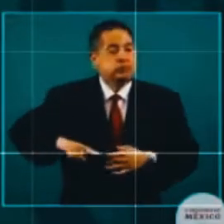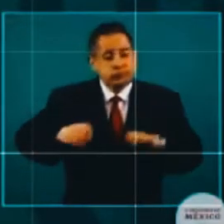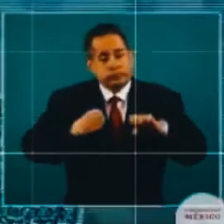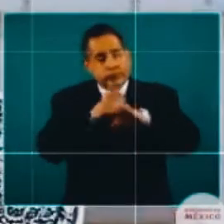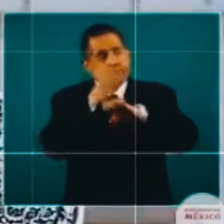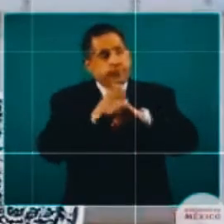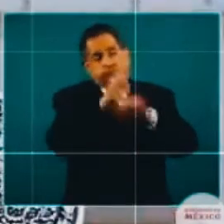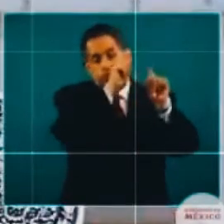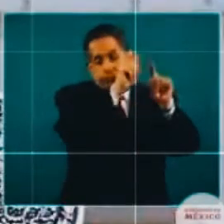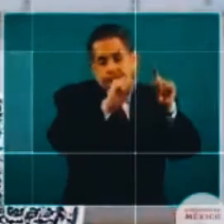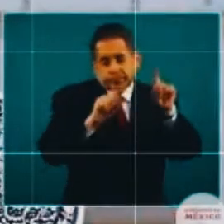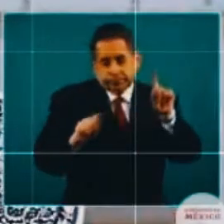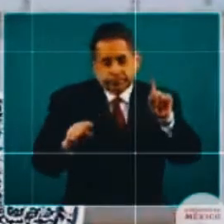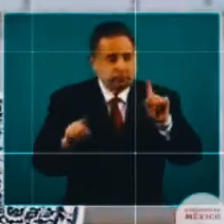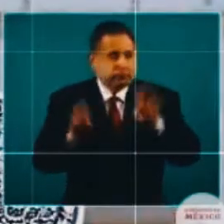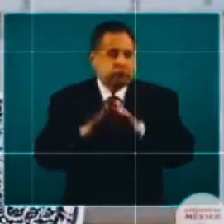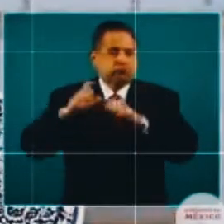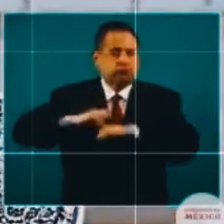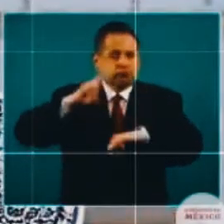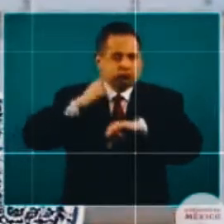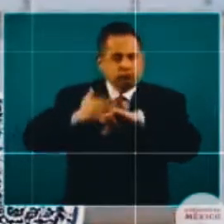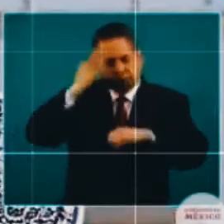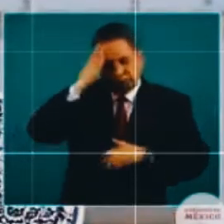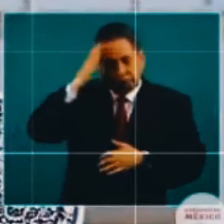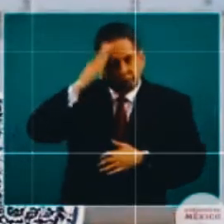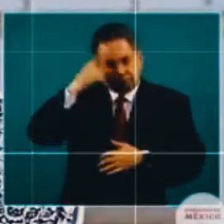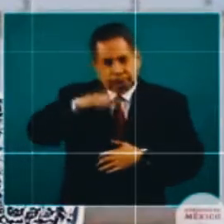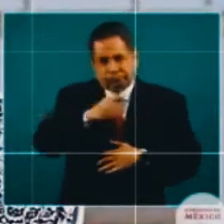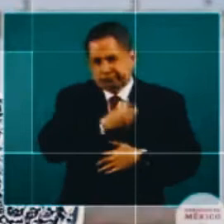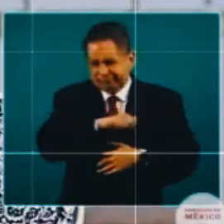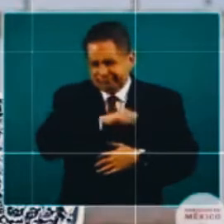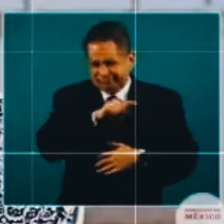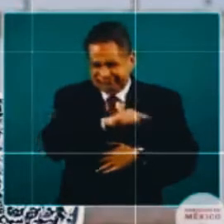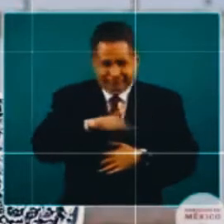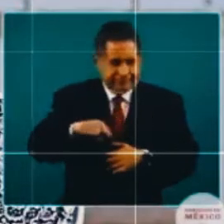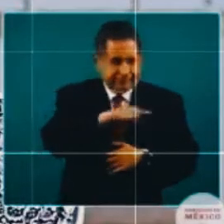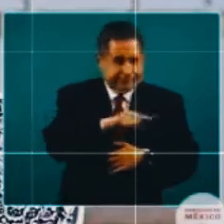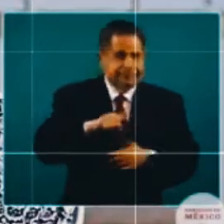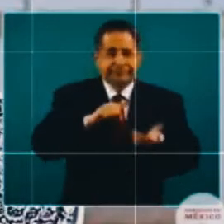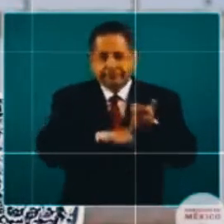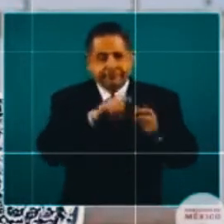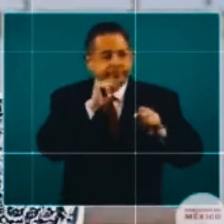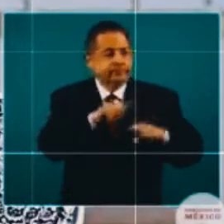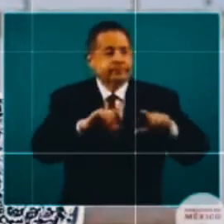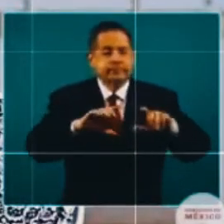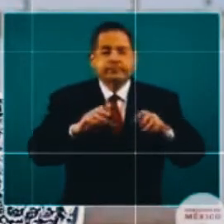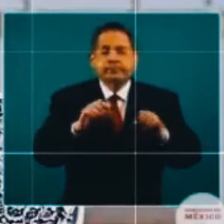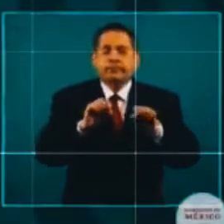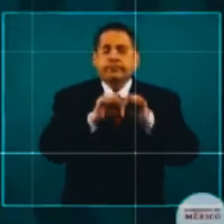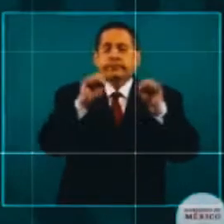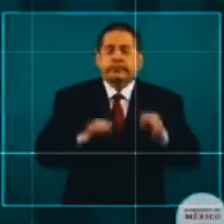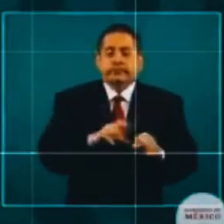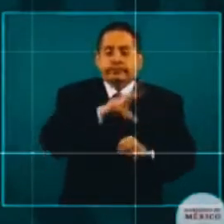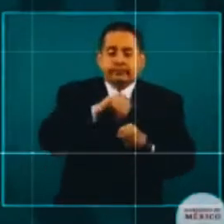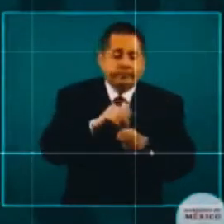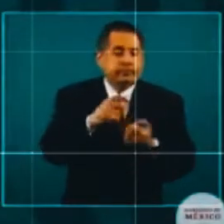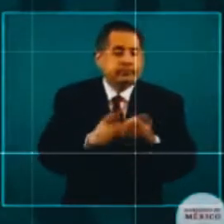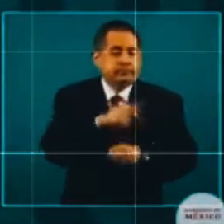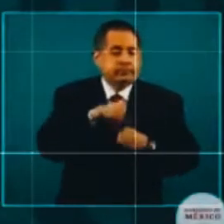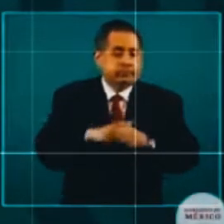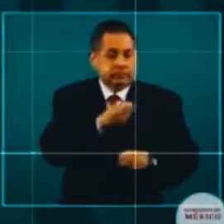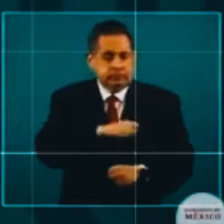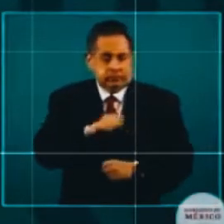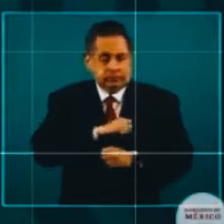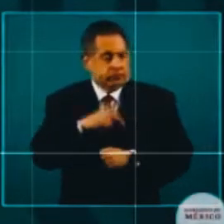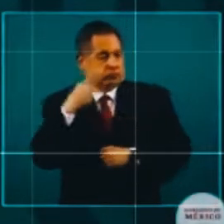federativas, en su calidad de autoridades sanitarias y en general a todos los integrantes del Sistema Nacional de Salud, que efectúen con sus